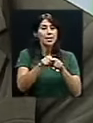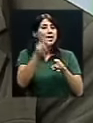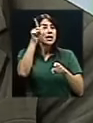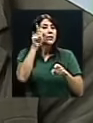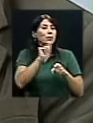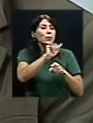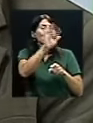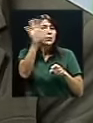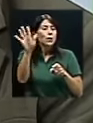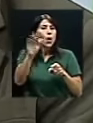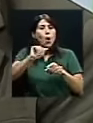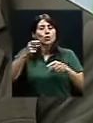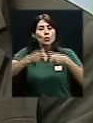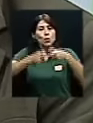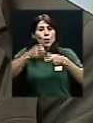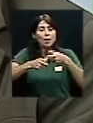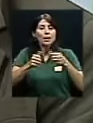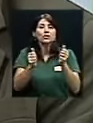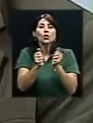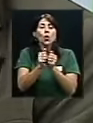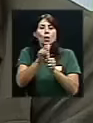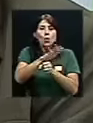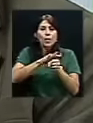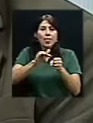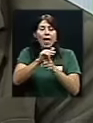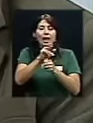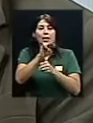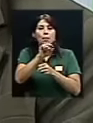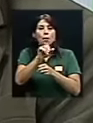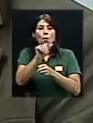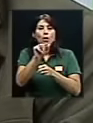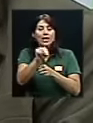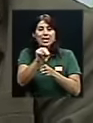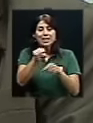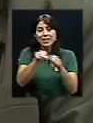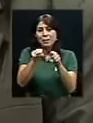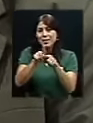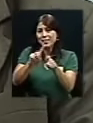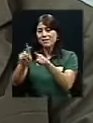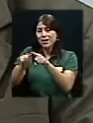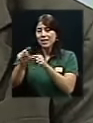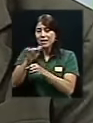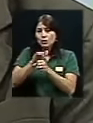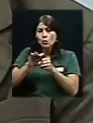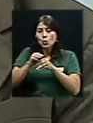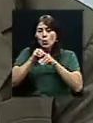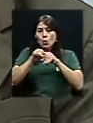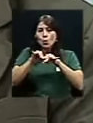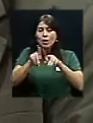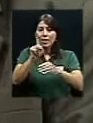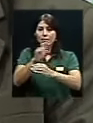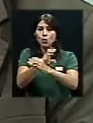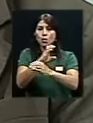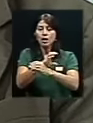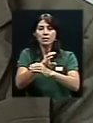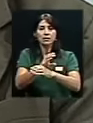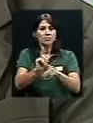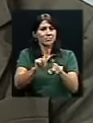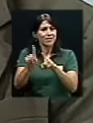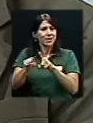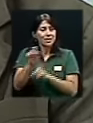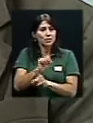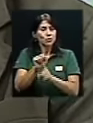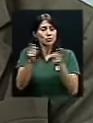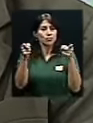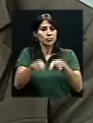de Moín, con el acuífero de Moín, con los humedales de Yolillo, etc. Es un combo. Entonces, el escenario